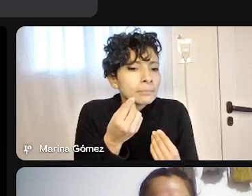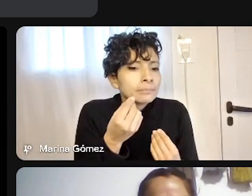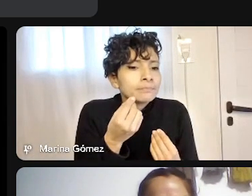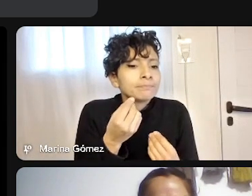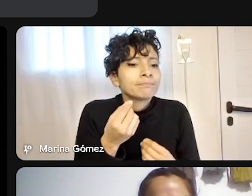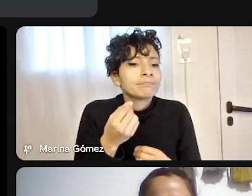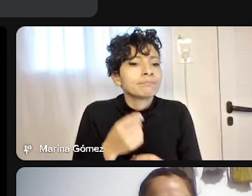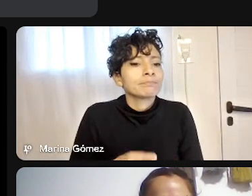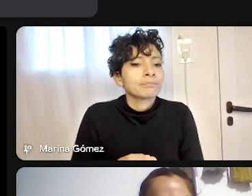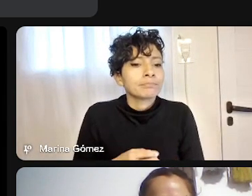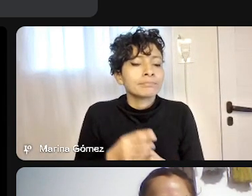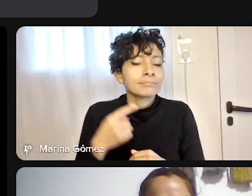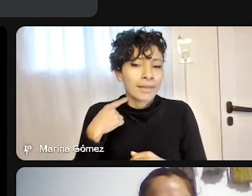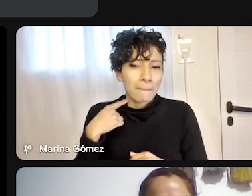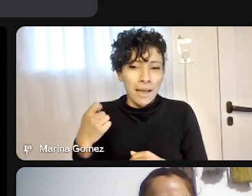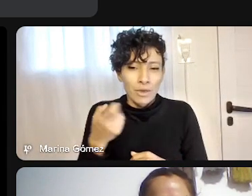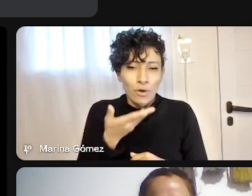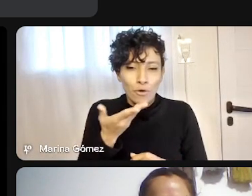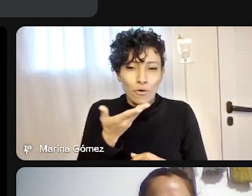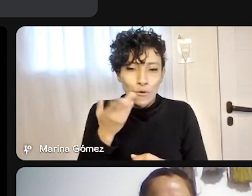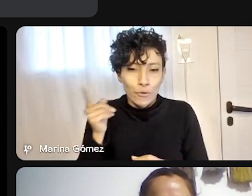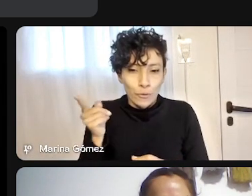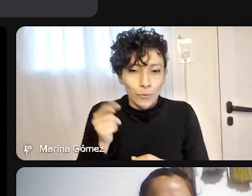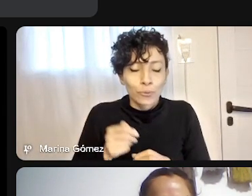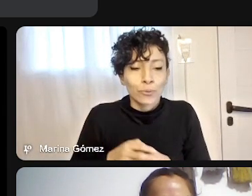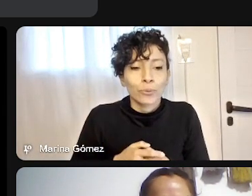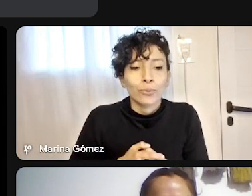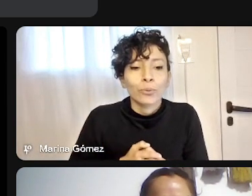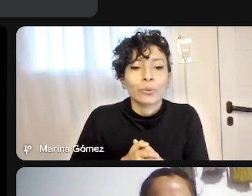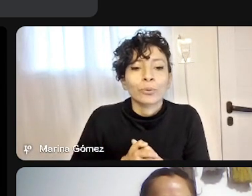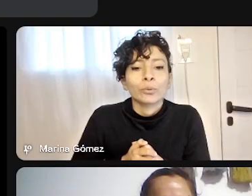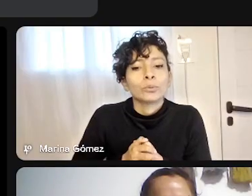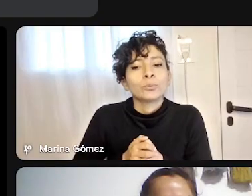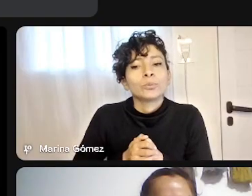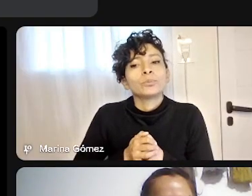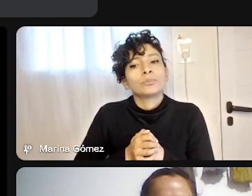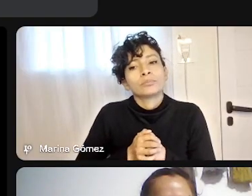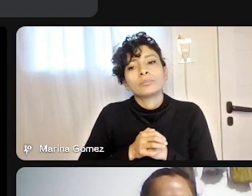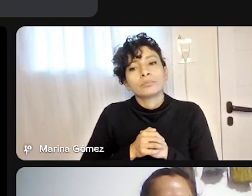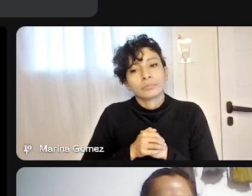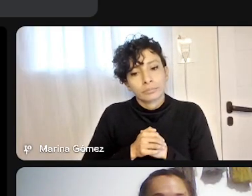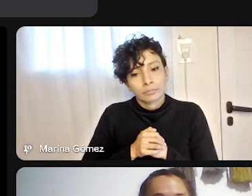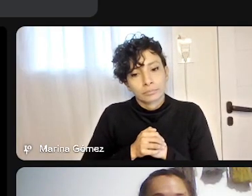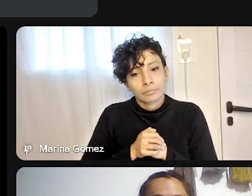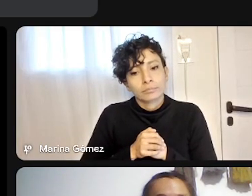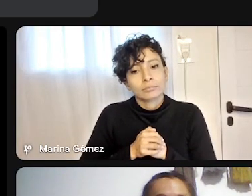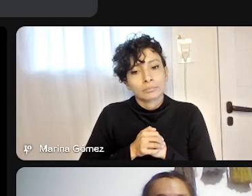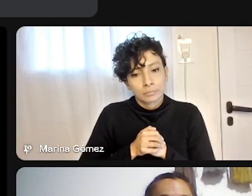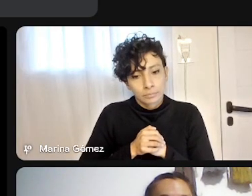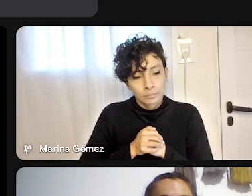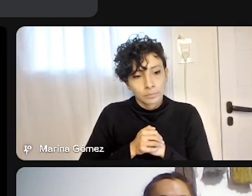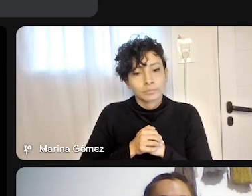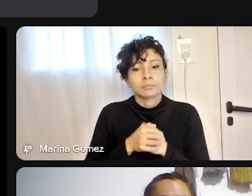mañana me toca ir hasta el hospital, tomaré el colectivo 110.